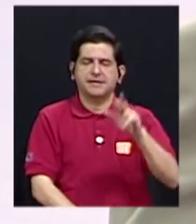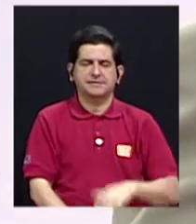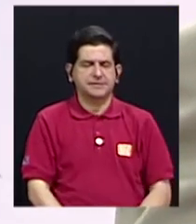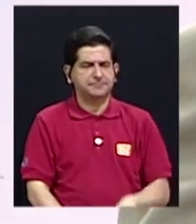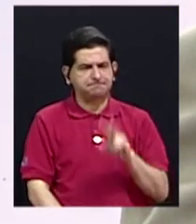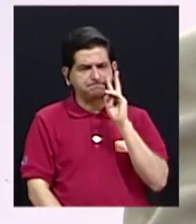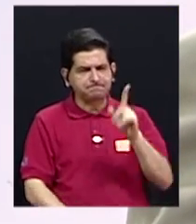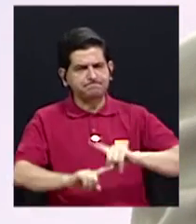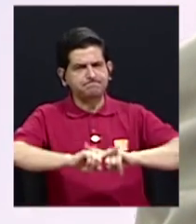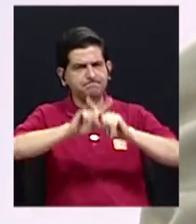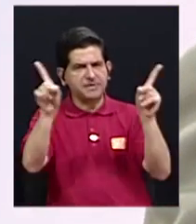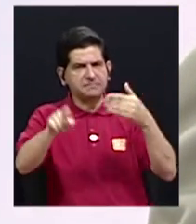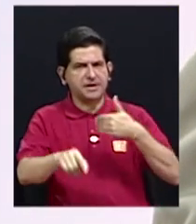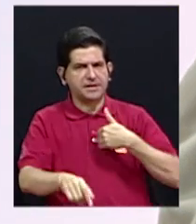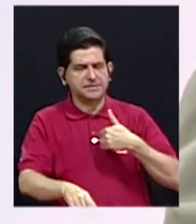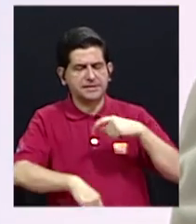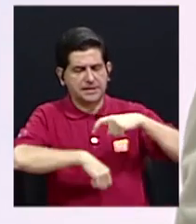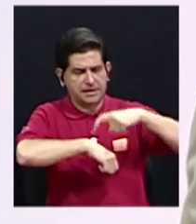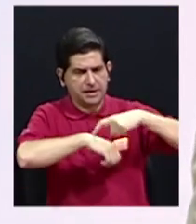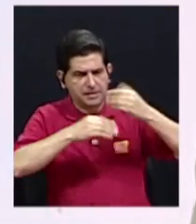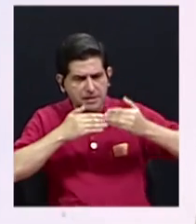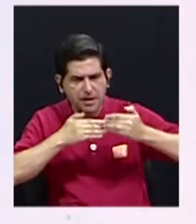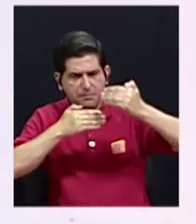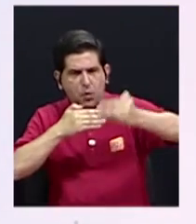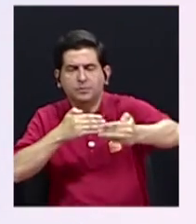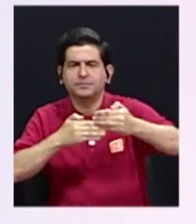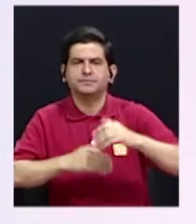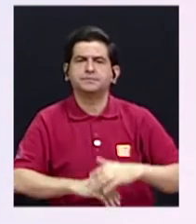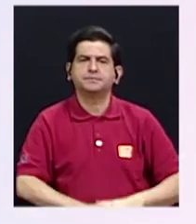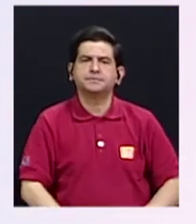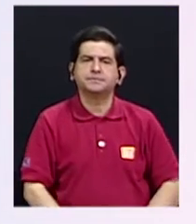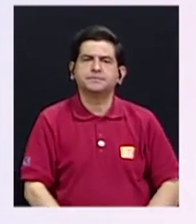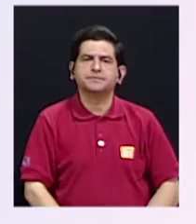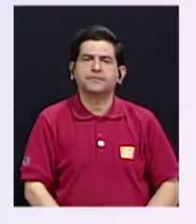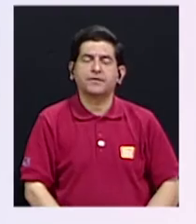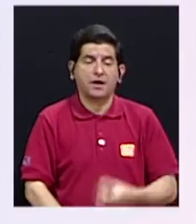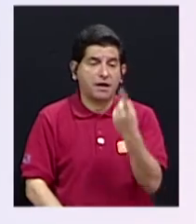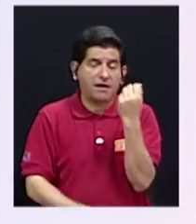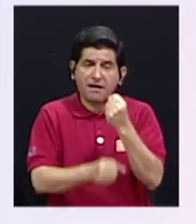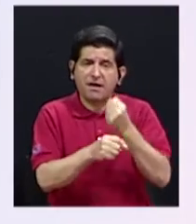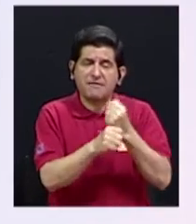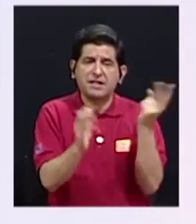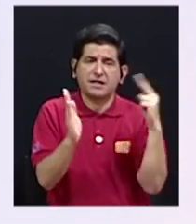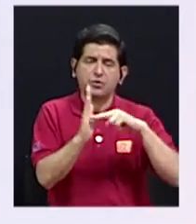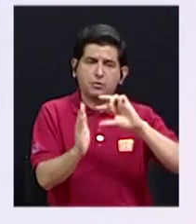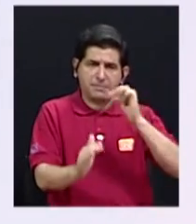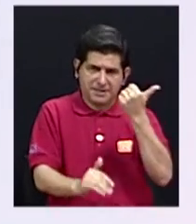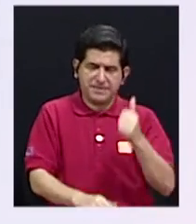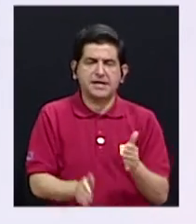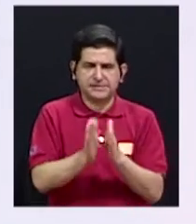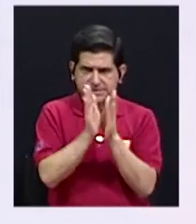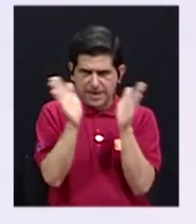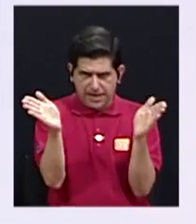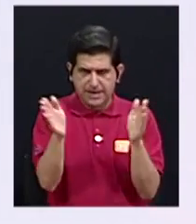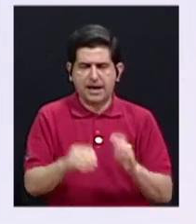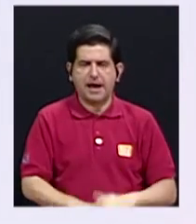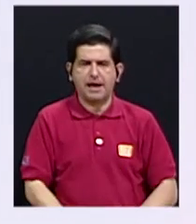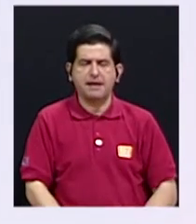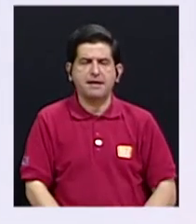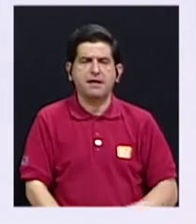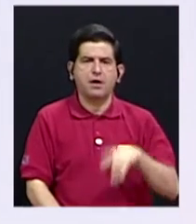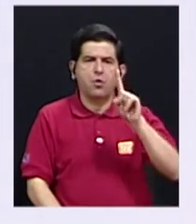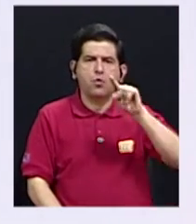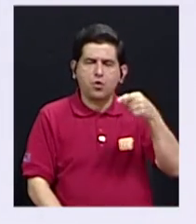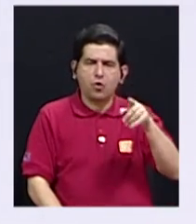observar las diferencias en ese lapso y el desempleo que en el 2010 el desempleo general que en el 2010 era